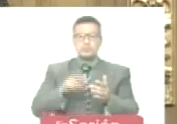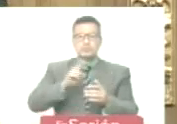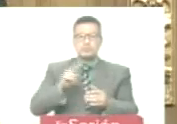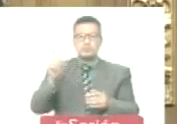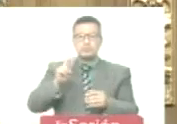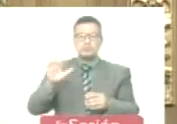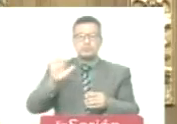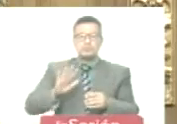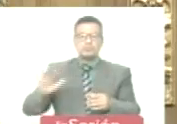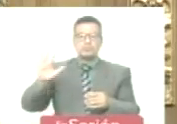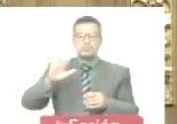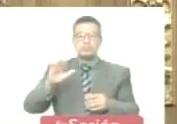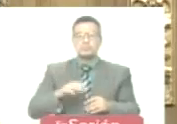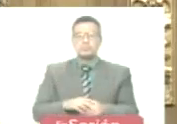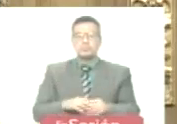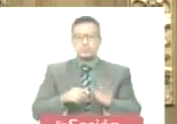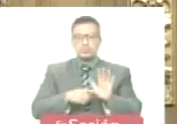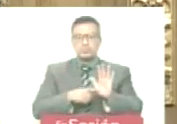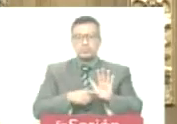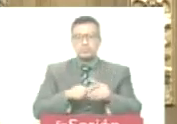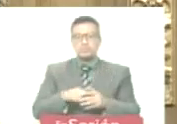República Bolivariana de Venezuela